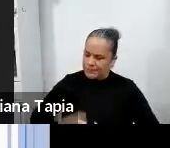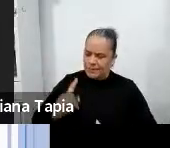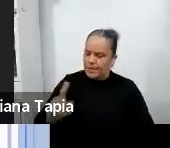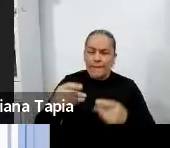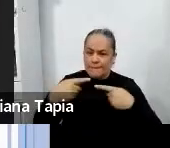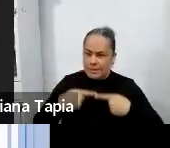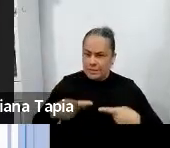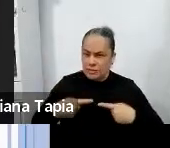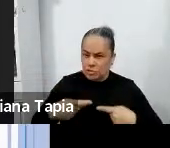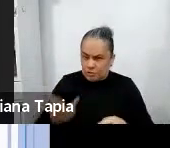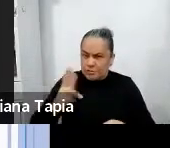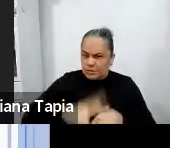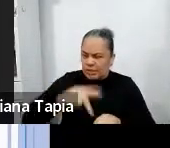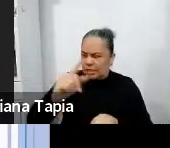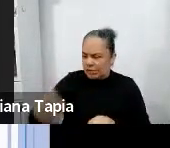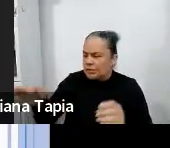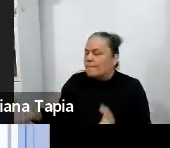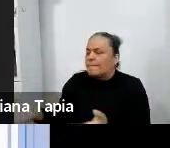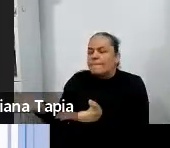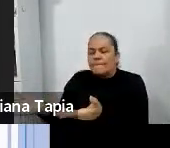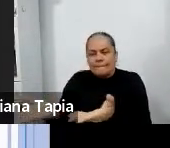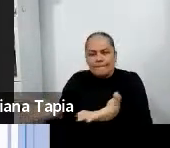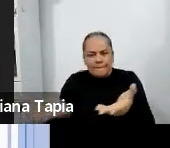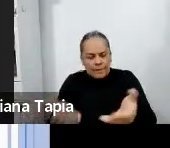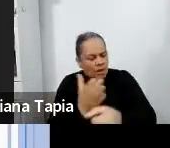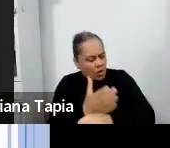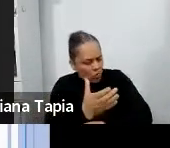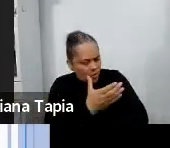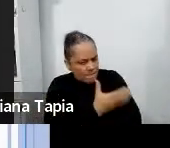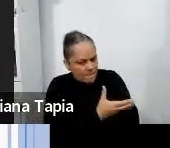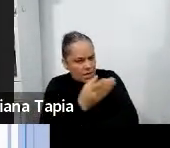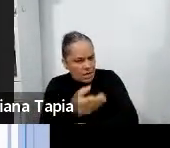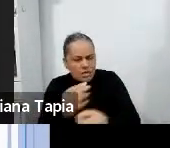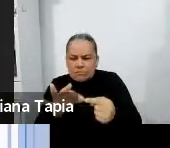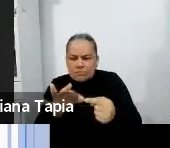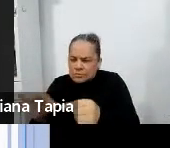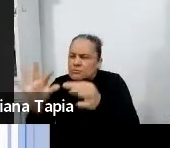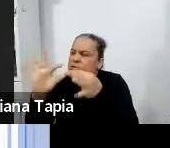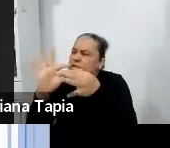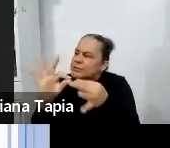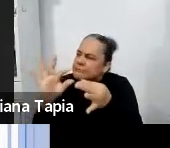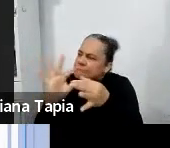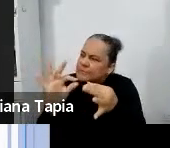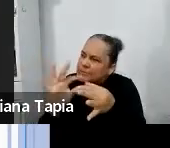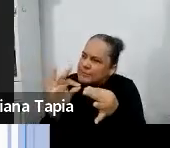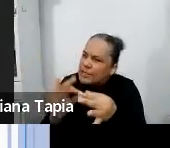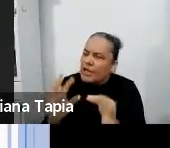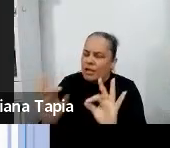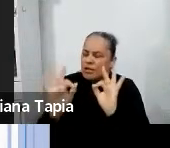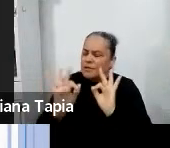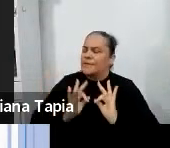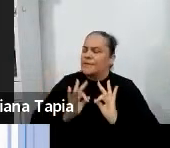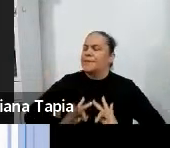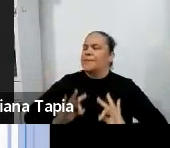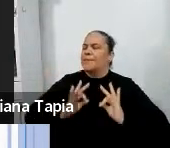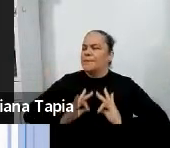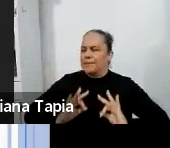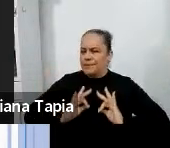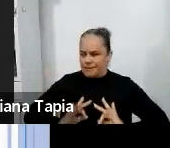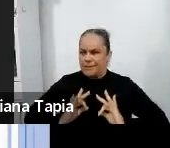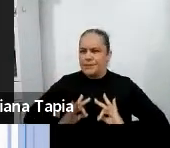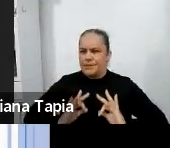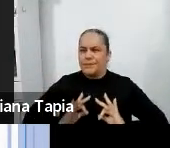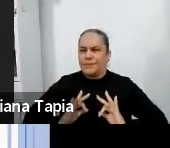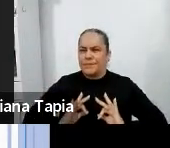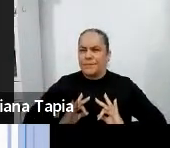las herramientas mínimas y necesarias para hacer una intervención en crisis breve, para hacer una canalización adecuada, para hacer una